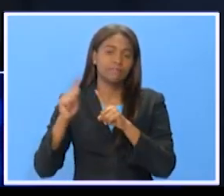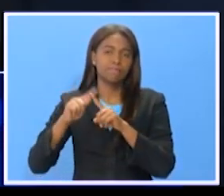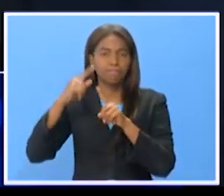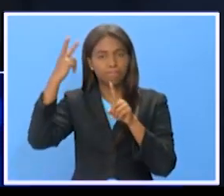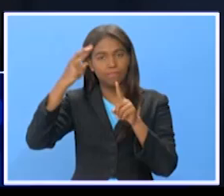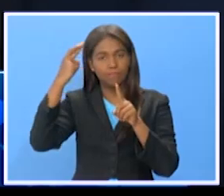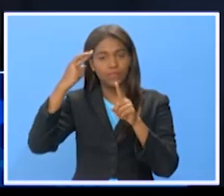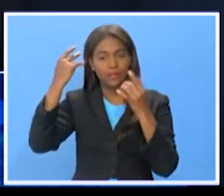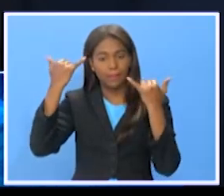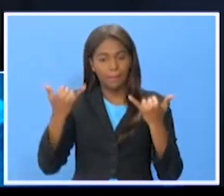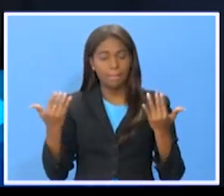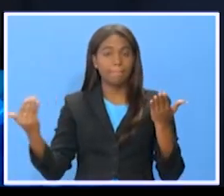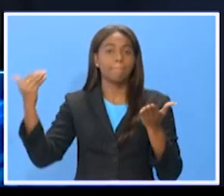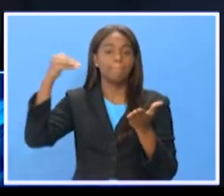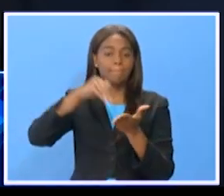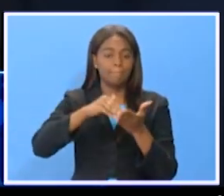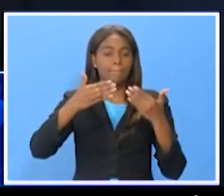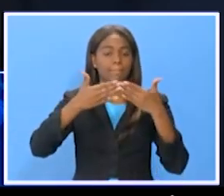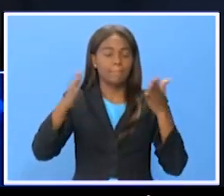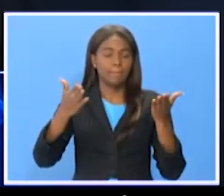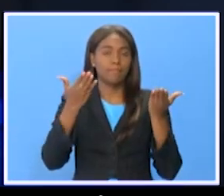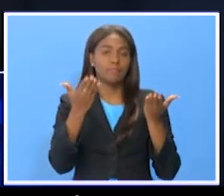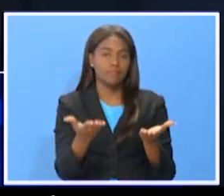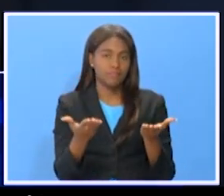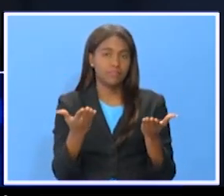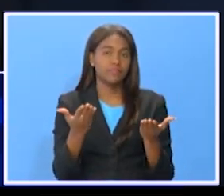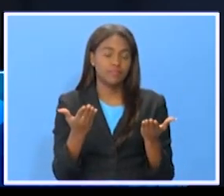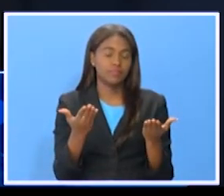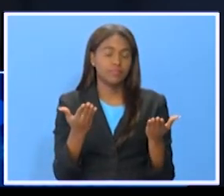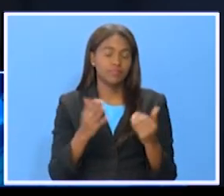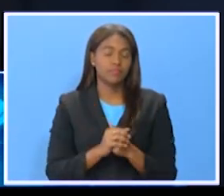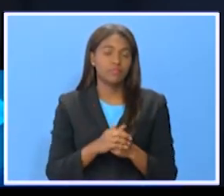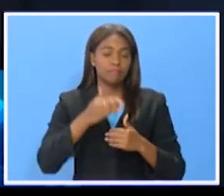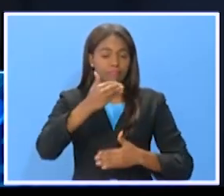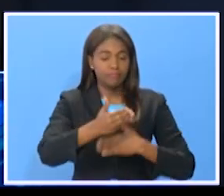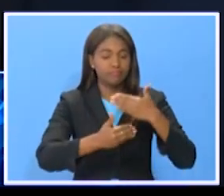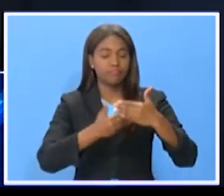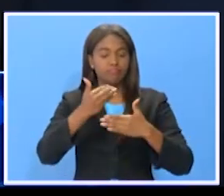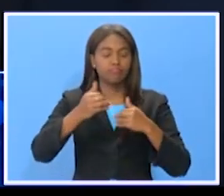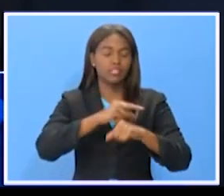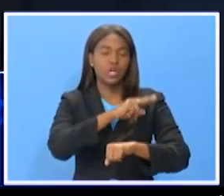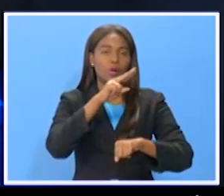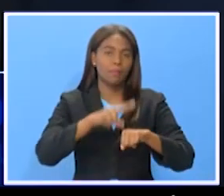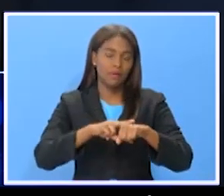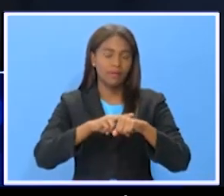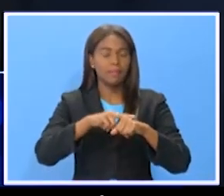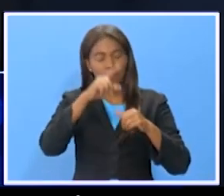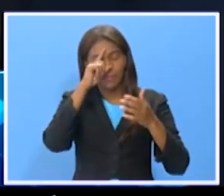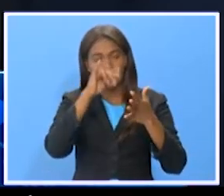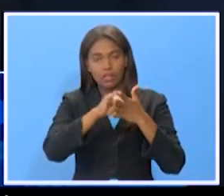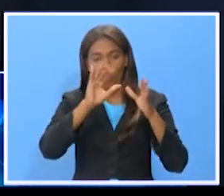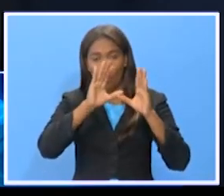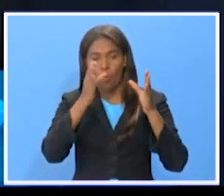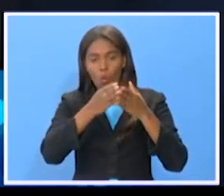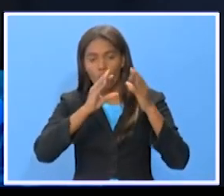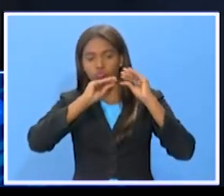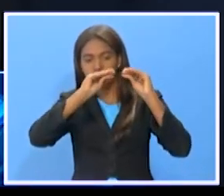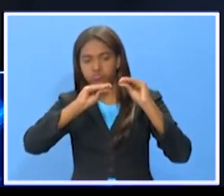pero ahora que se ha retomado el ritmo regular de los cursos,